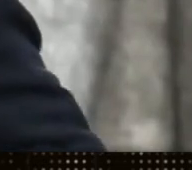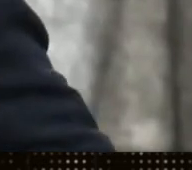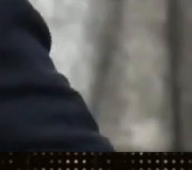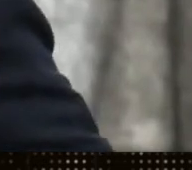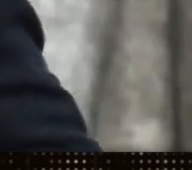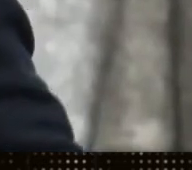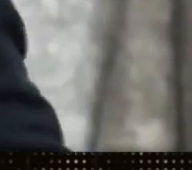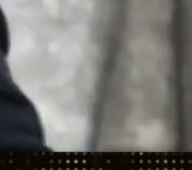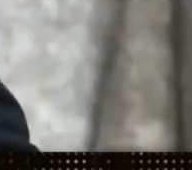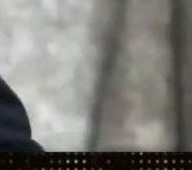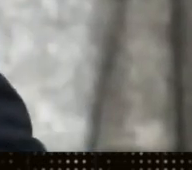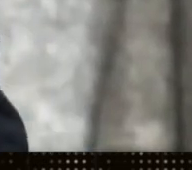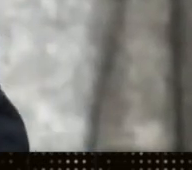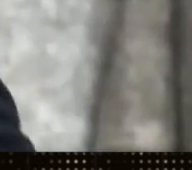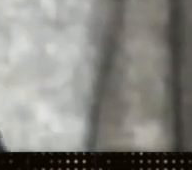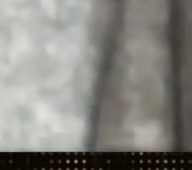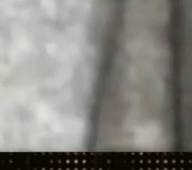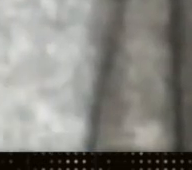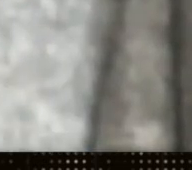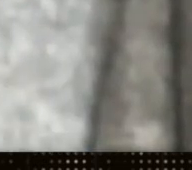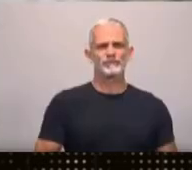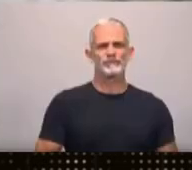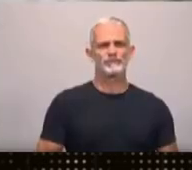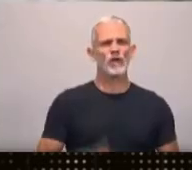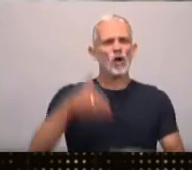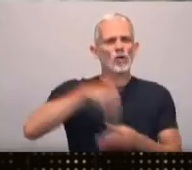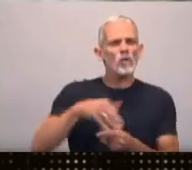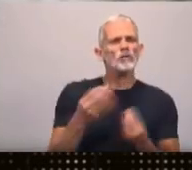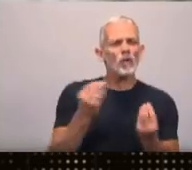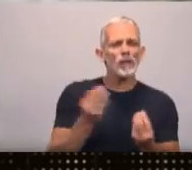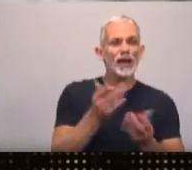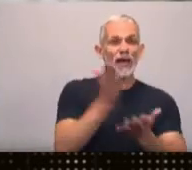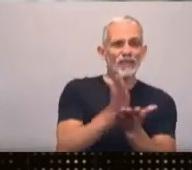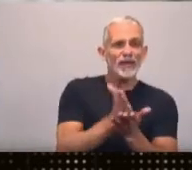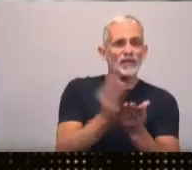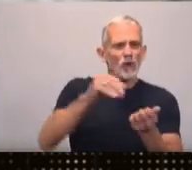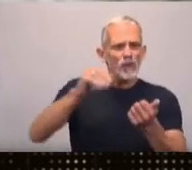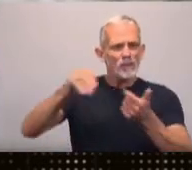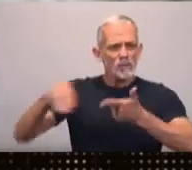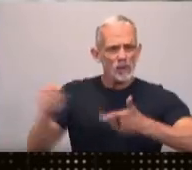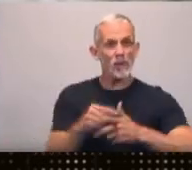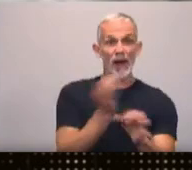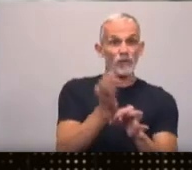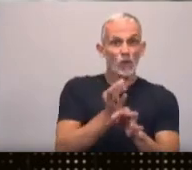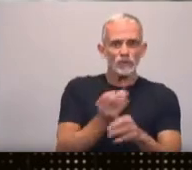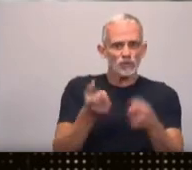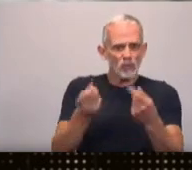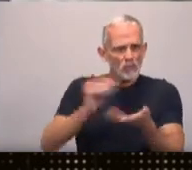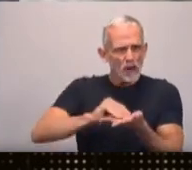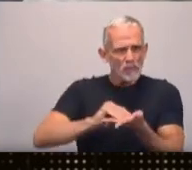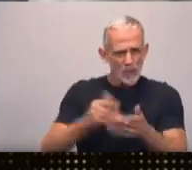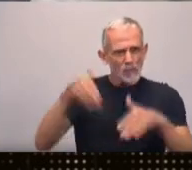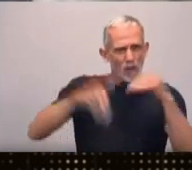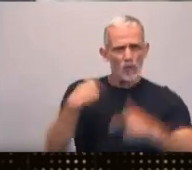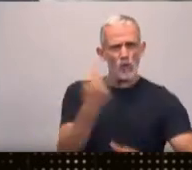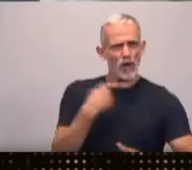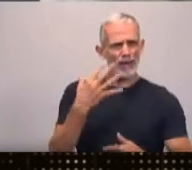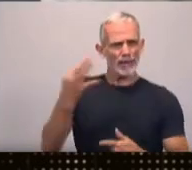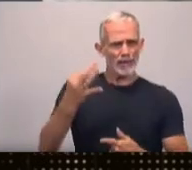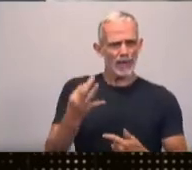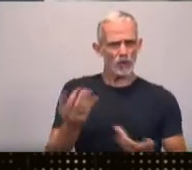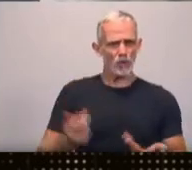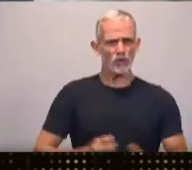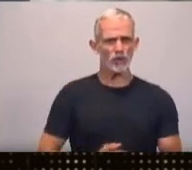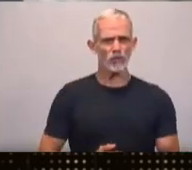que 40,000 pibes y pibas puedan ir a la escuela pública tengan su educación y no es solo por una